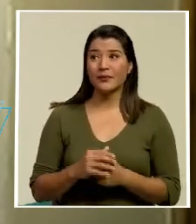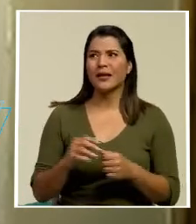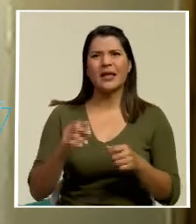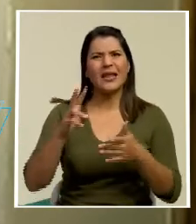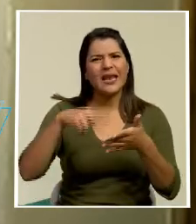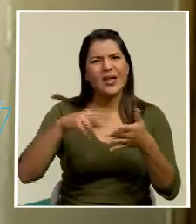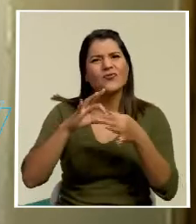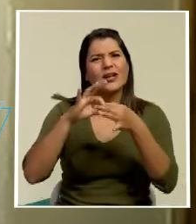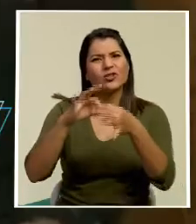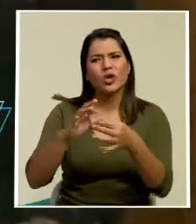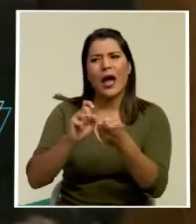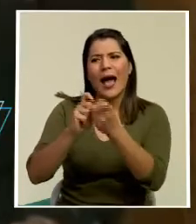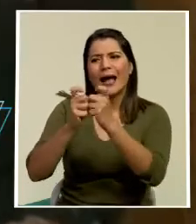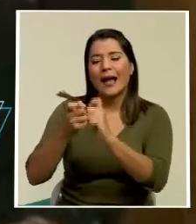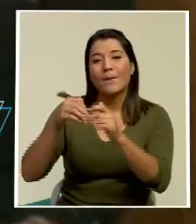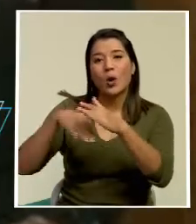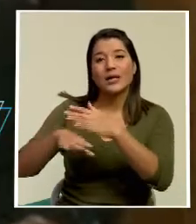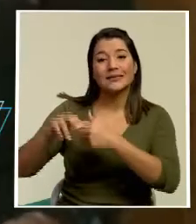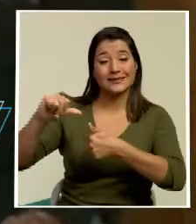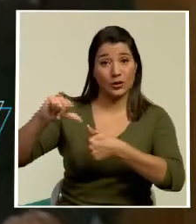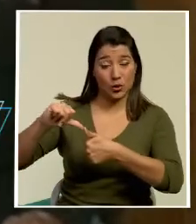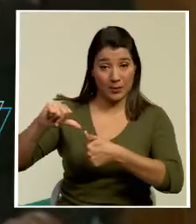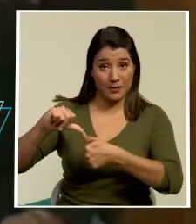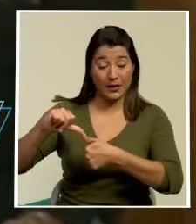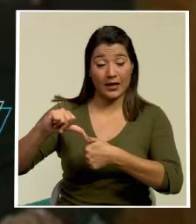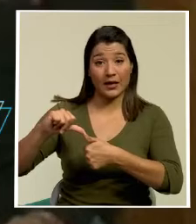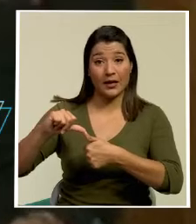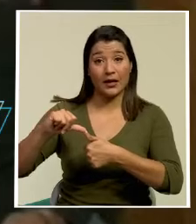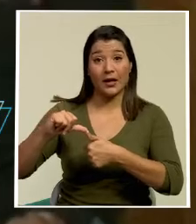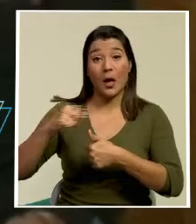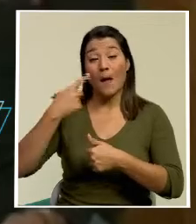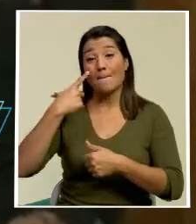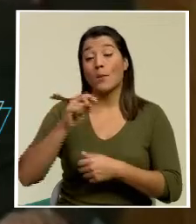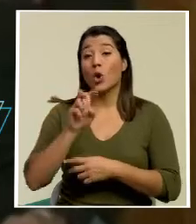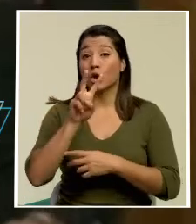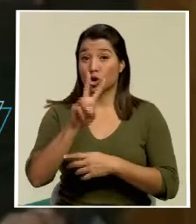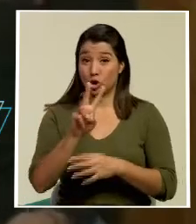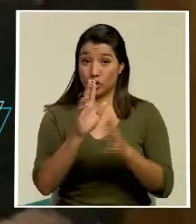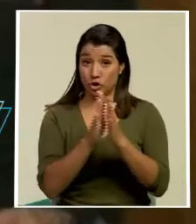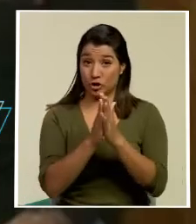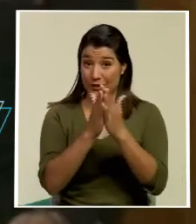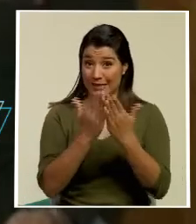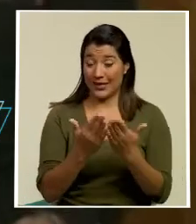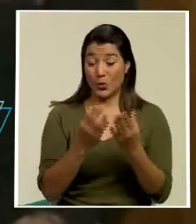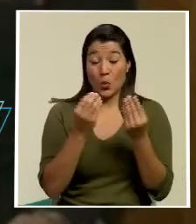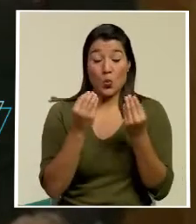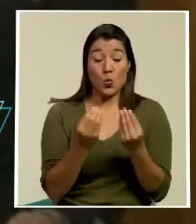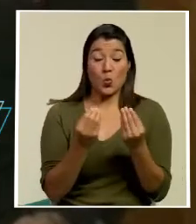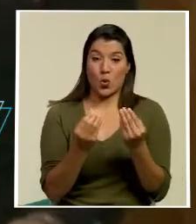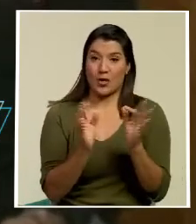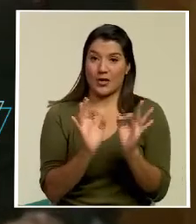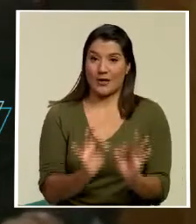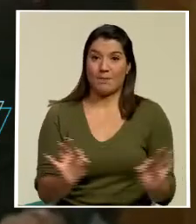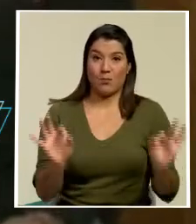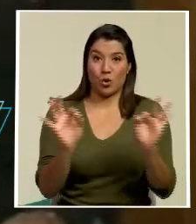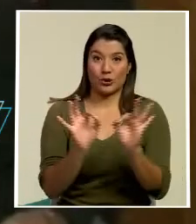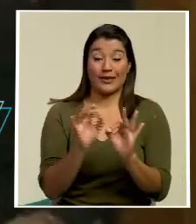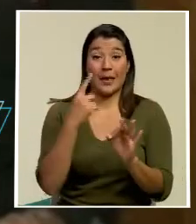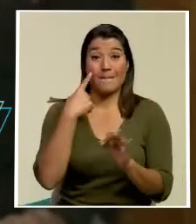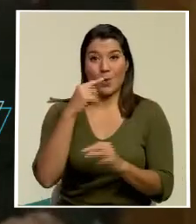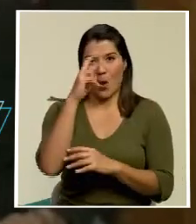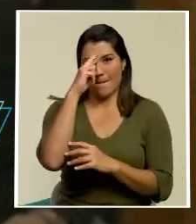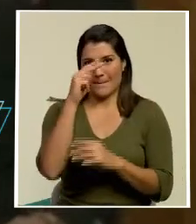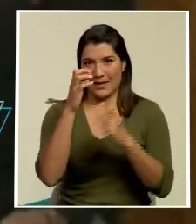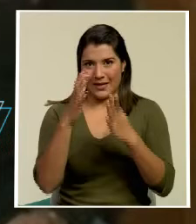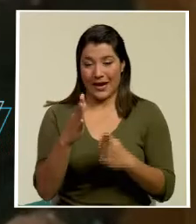Centroamérica, gracias para mí a 2 antologías, o una antología brillante de los mexicanos, digo, para